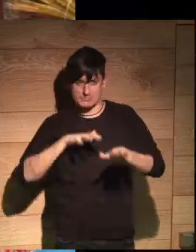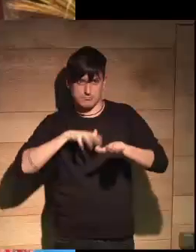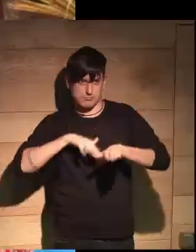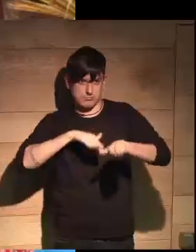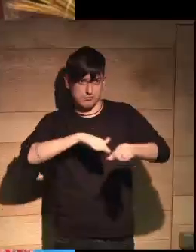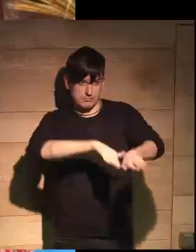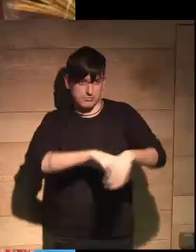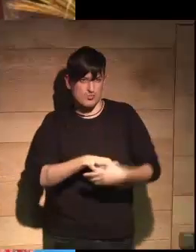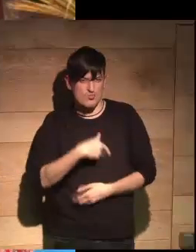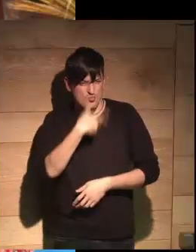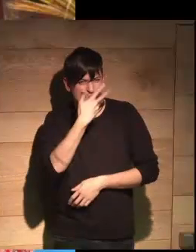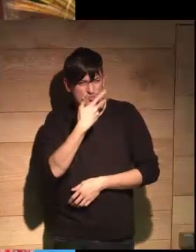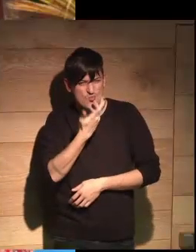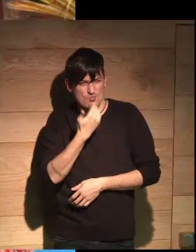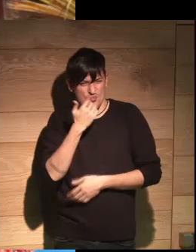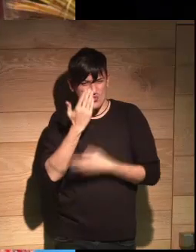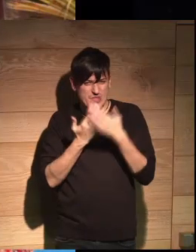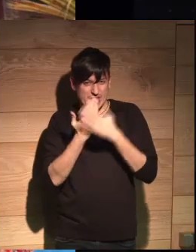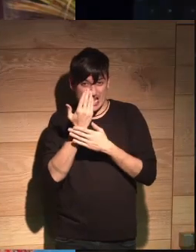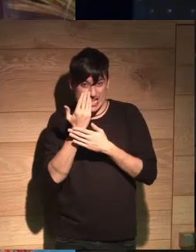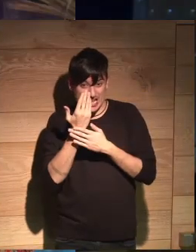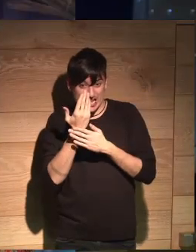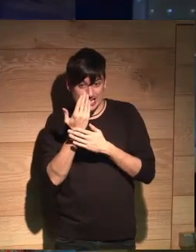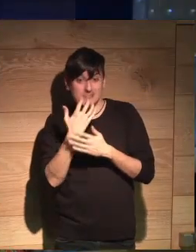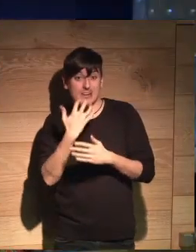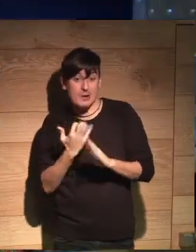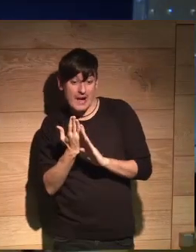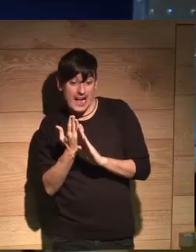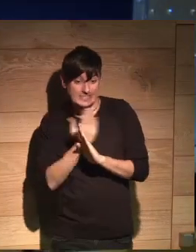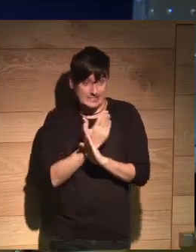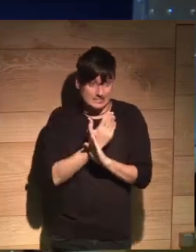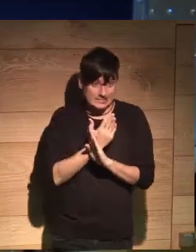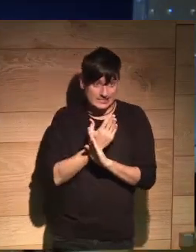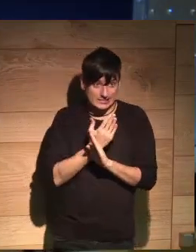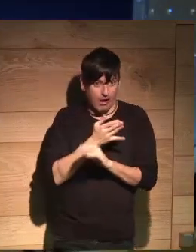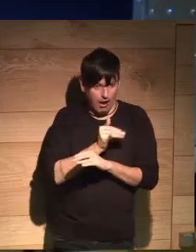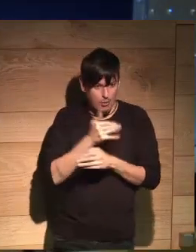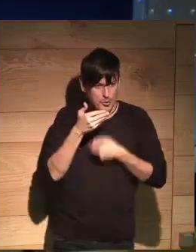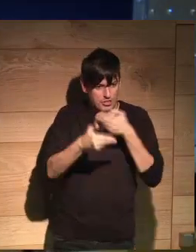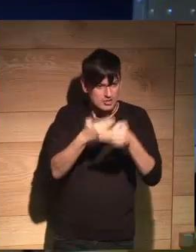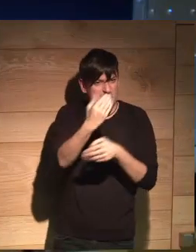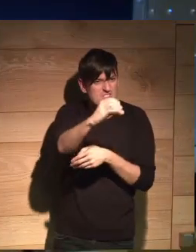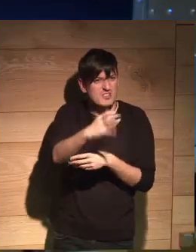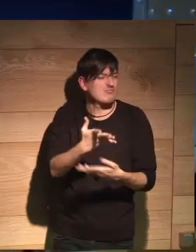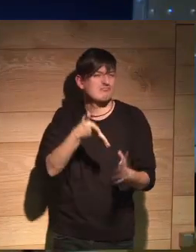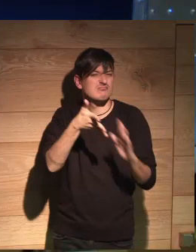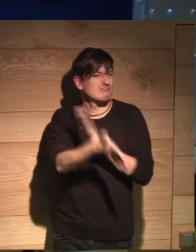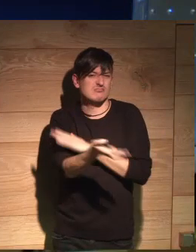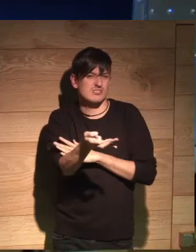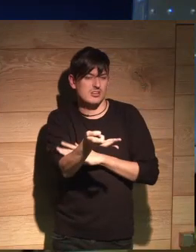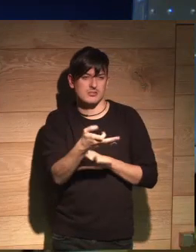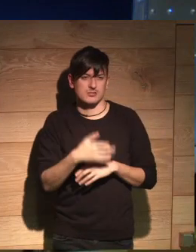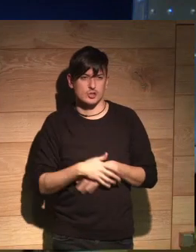sí conozco, pero un día como la víspera de los Reyes Magos, donde hay más procesos científicos. ¿A qué me refiero? Se